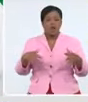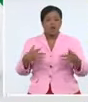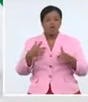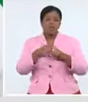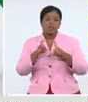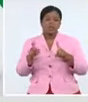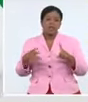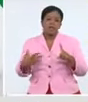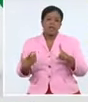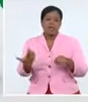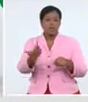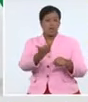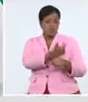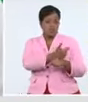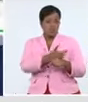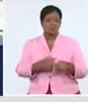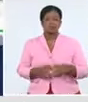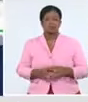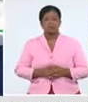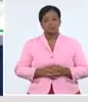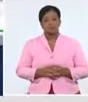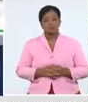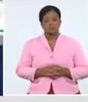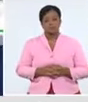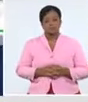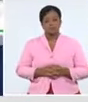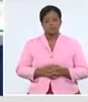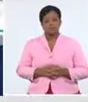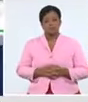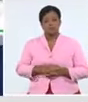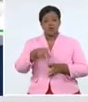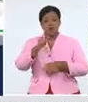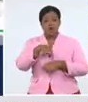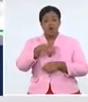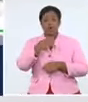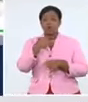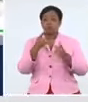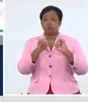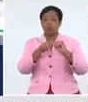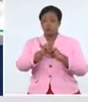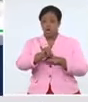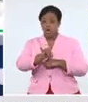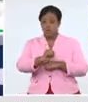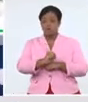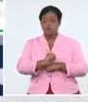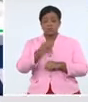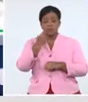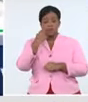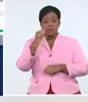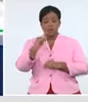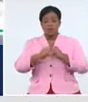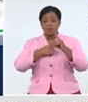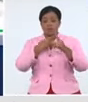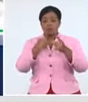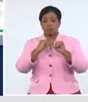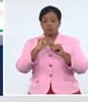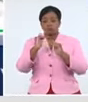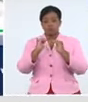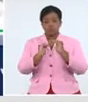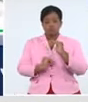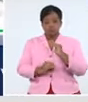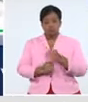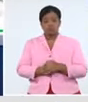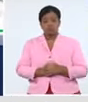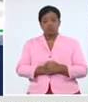la vacunación. Hoy con solo 9 fallecidos, doctora. Ha bajado esta letalidad en relación con meses anteriores. Las